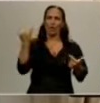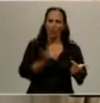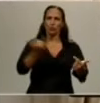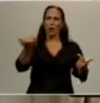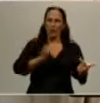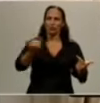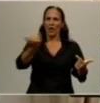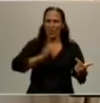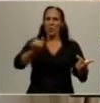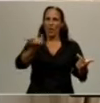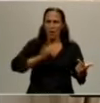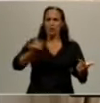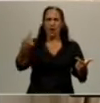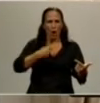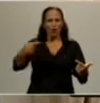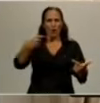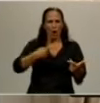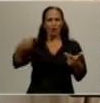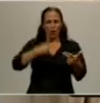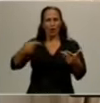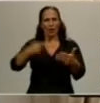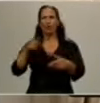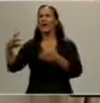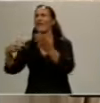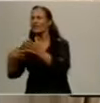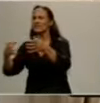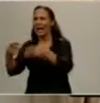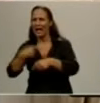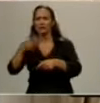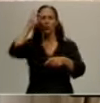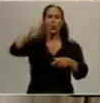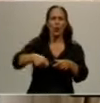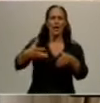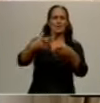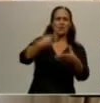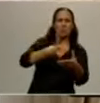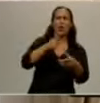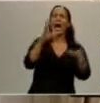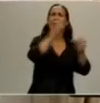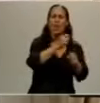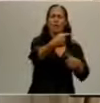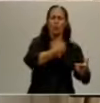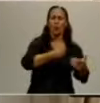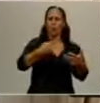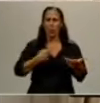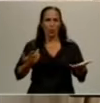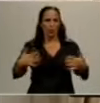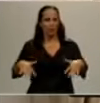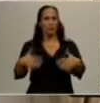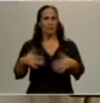de grupos de fiscales, de grupos de jueces, de los consabidos denunciantes anónimos y también de